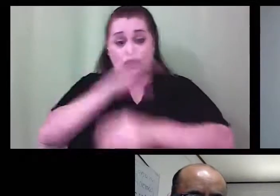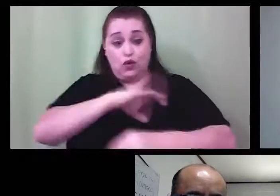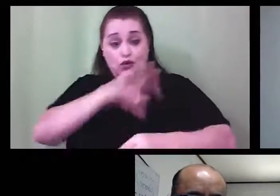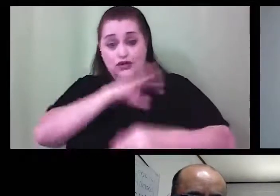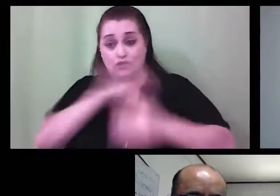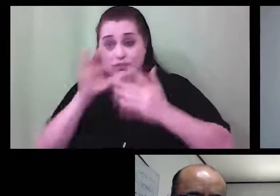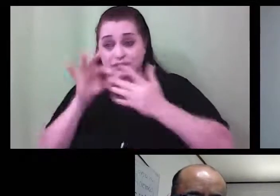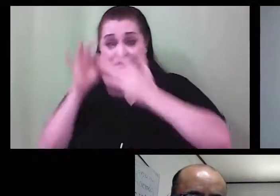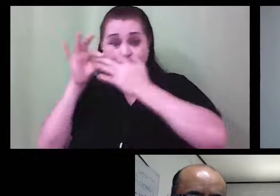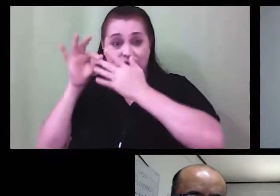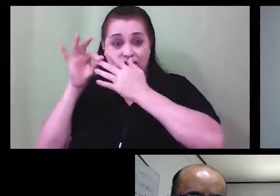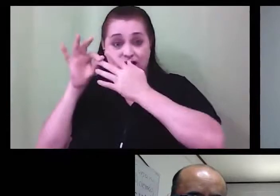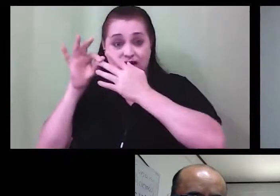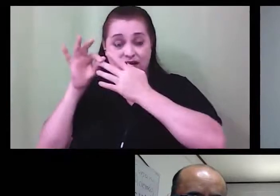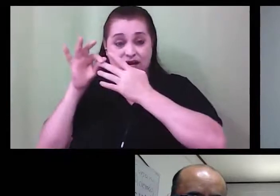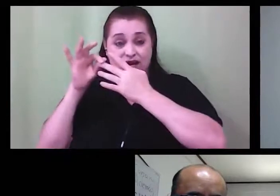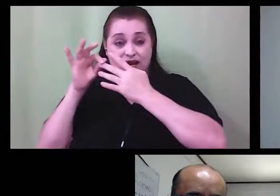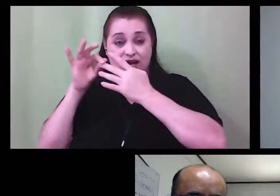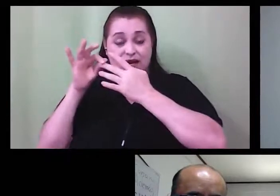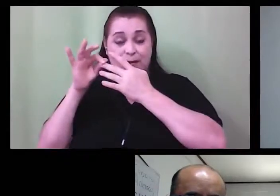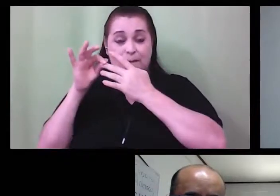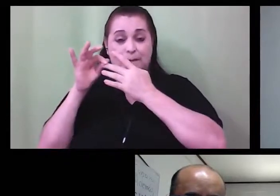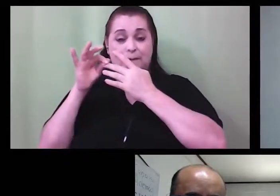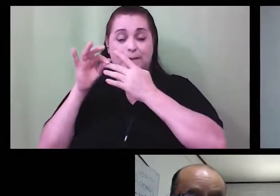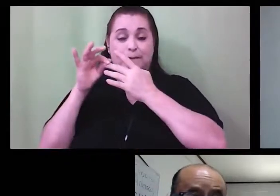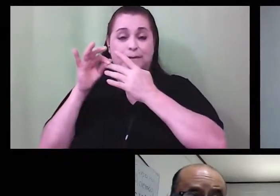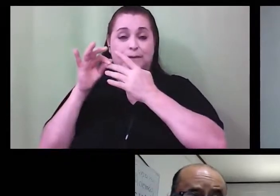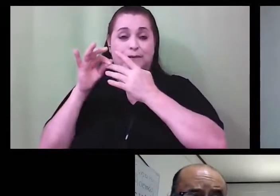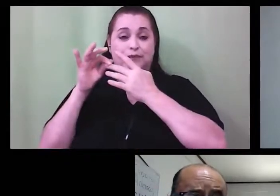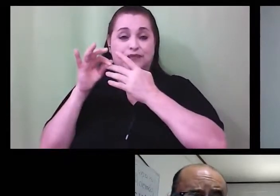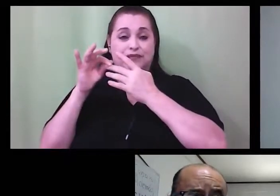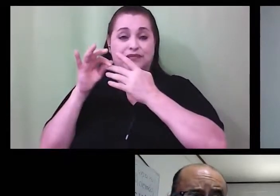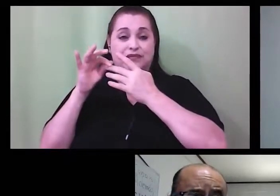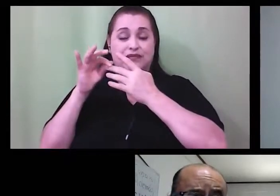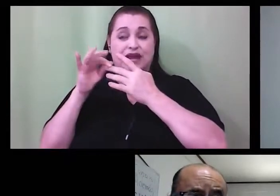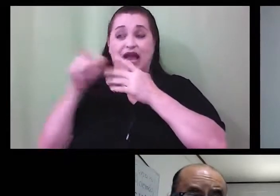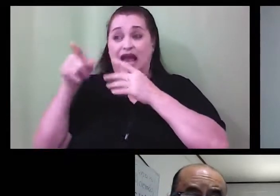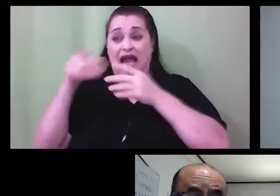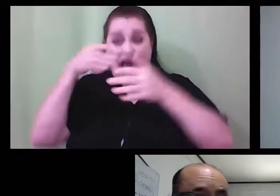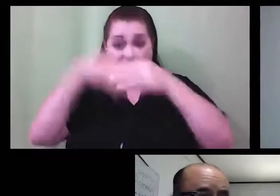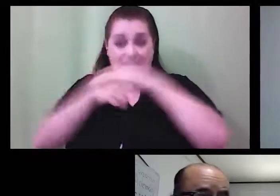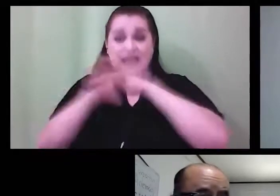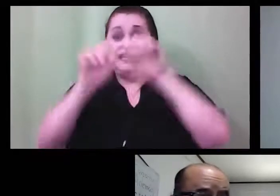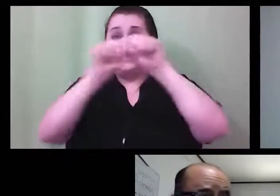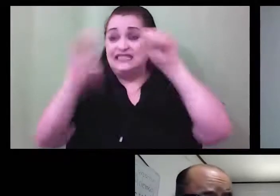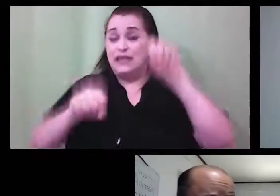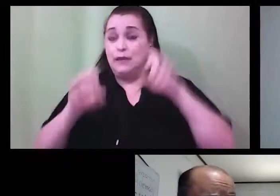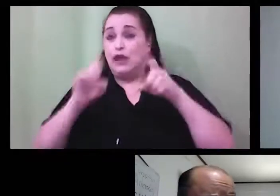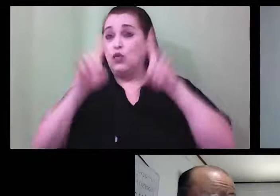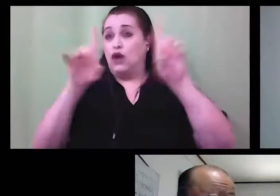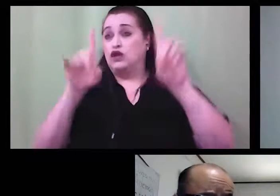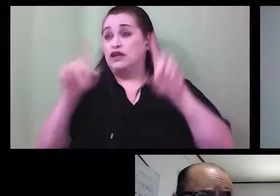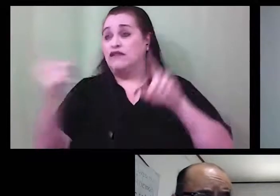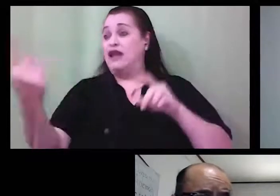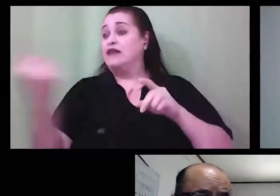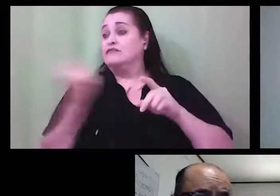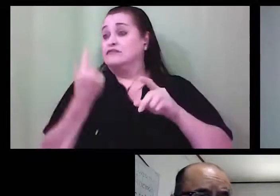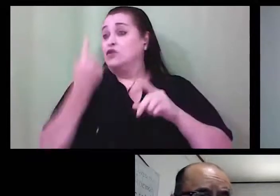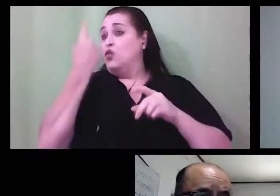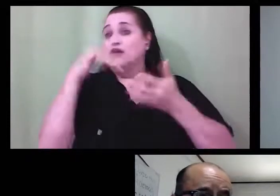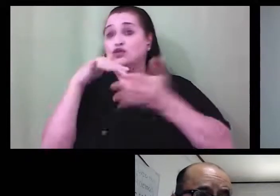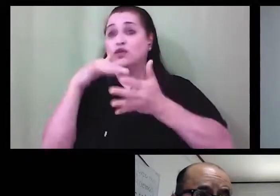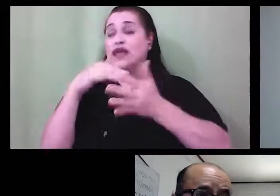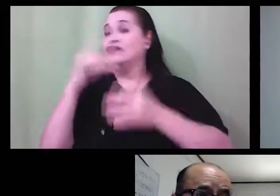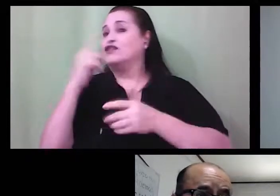especial y que se va a meter en el sistema educativo, no están recibiendo solo un alumno,